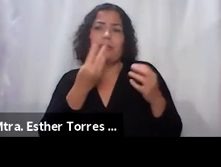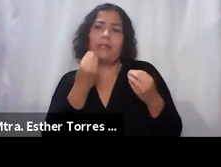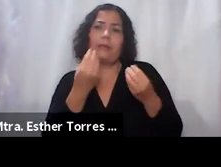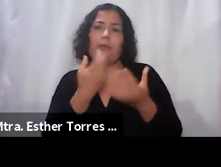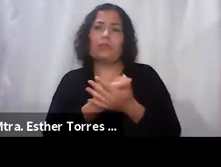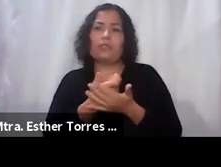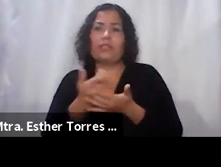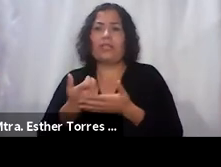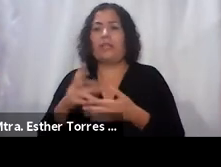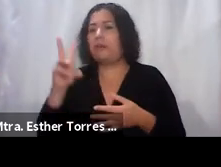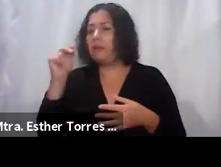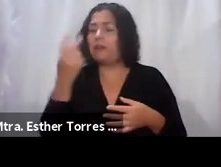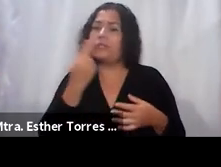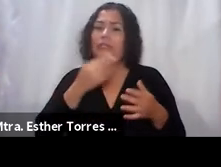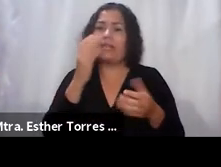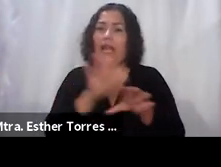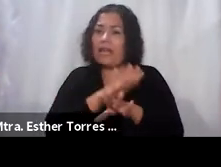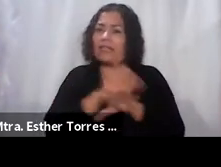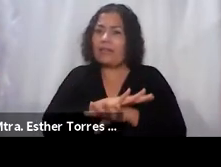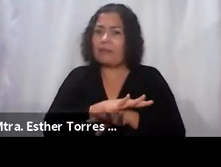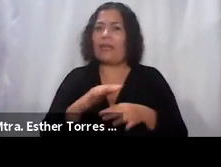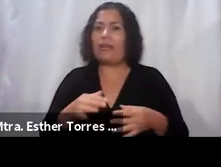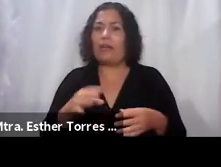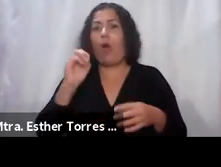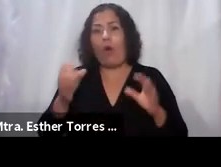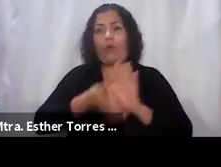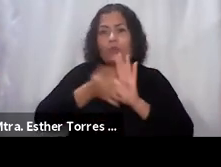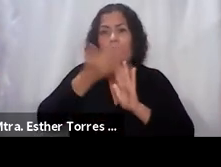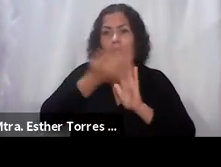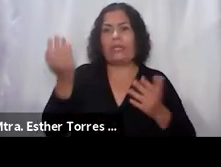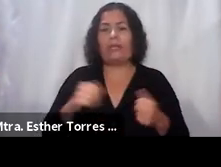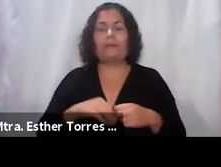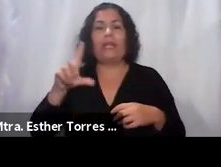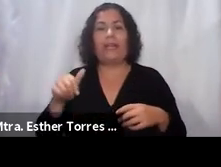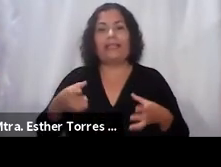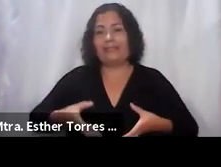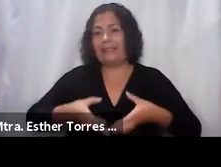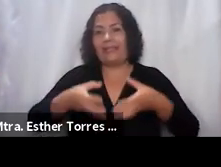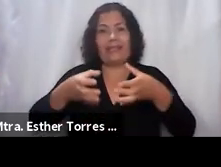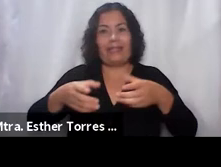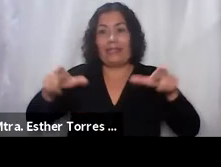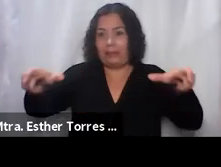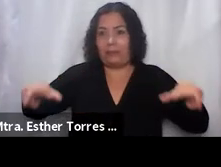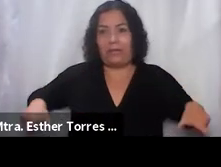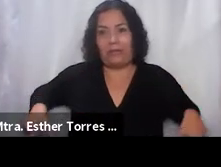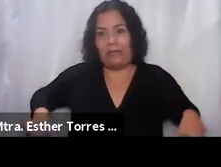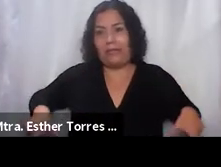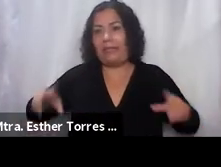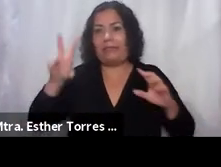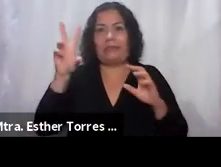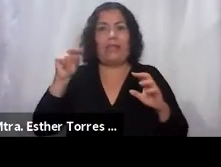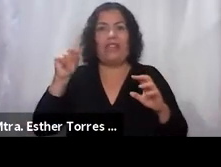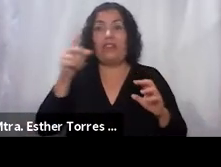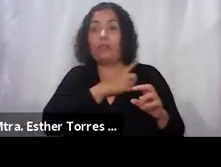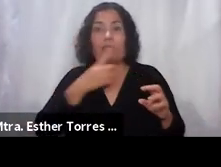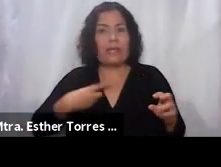modificar, ¿no? En cuanto a la infraestructura. Las calles, las banquetas, o sea, no forzosamente tienen que ser de